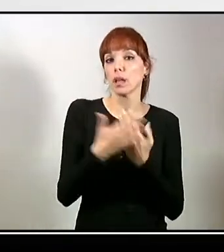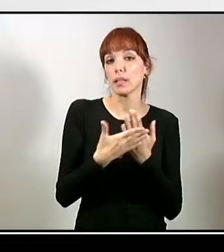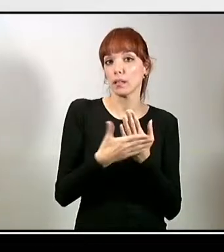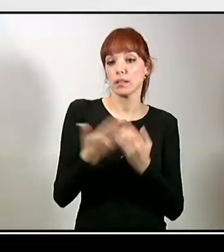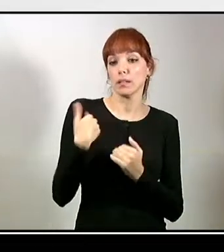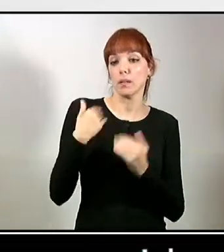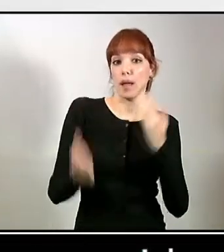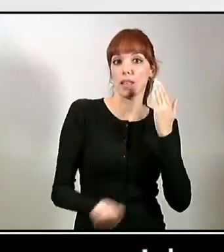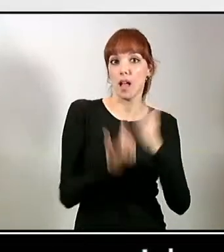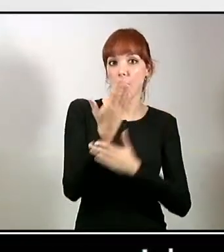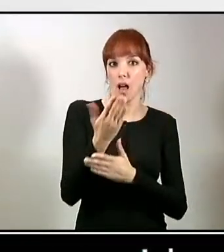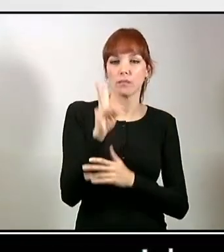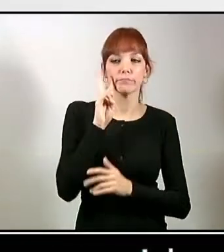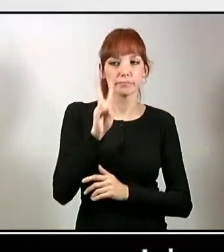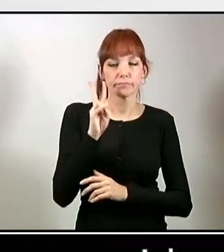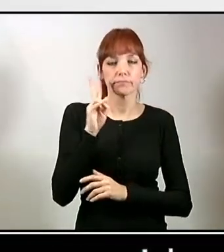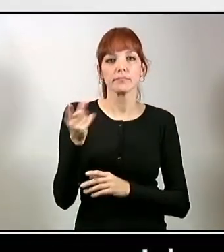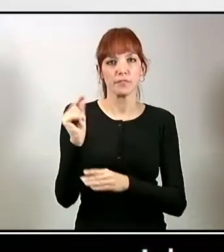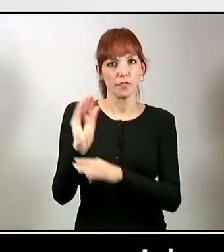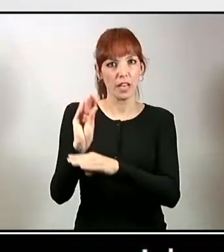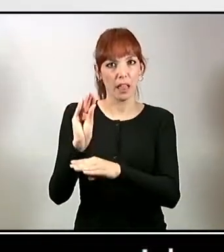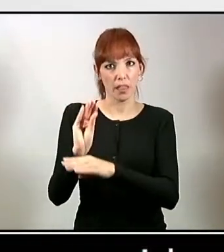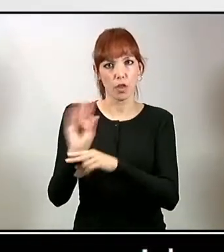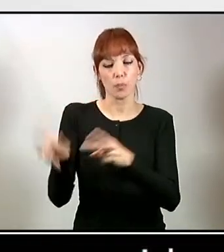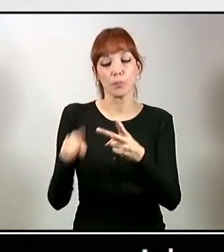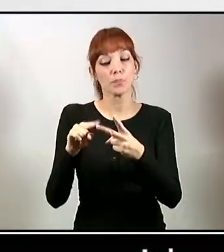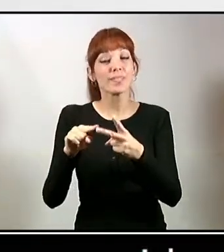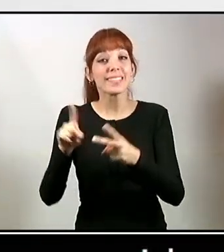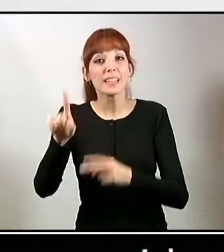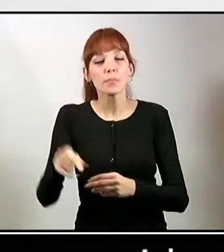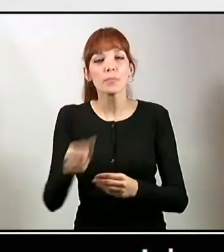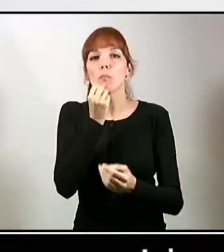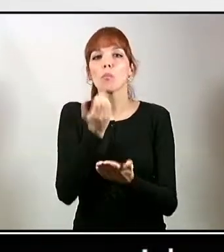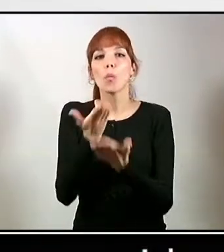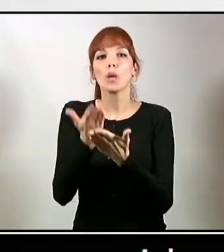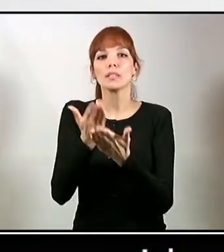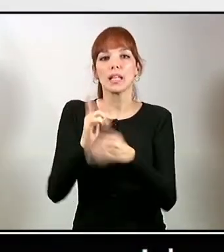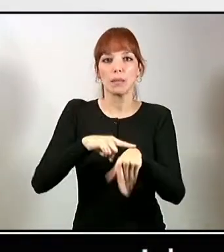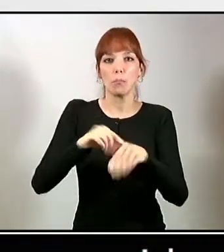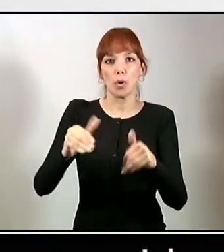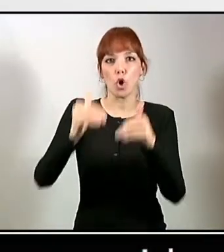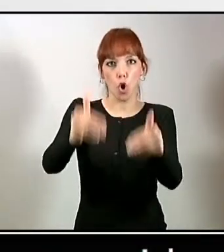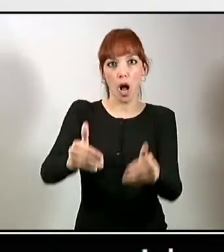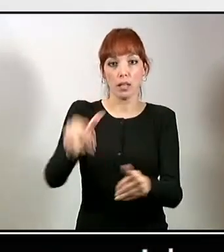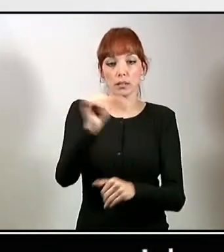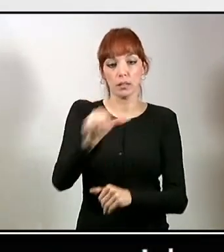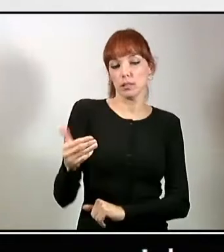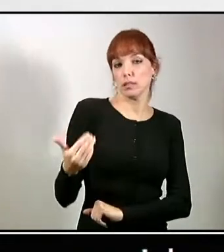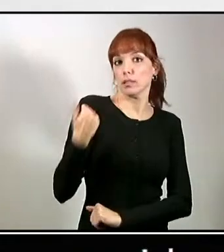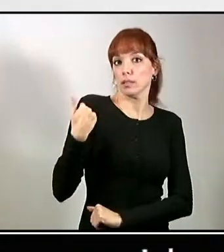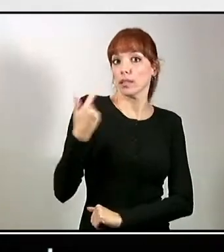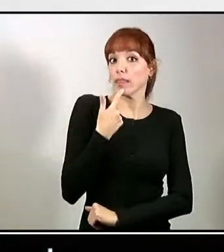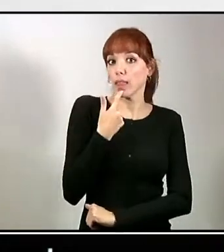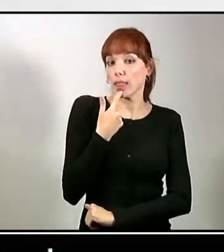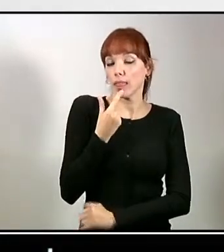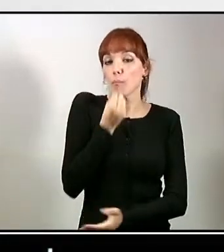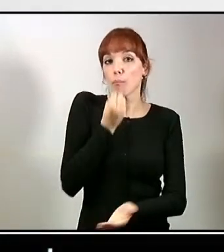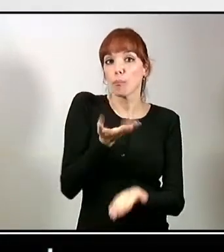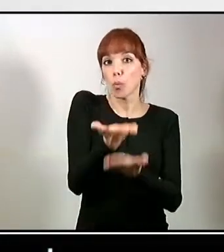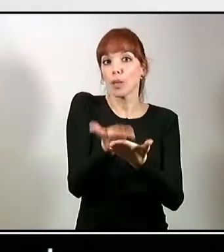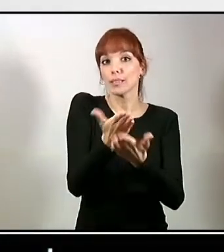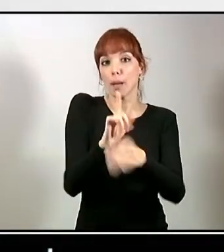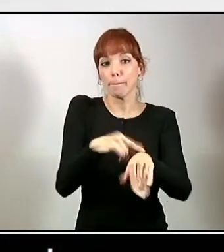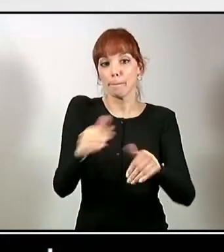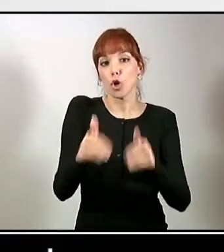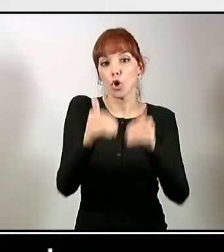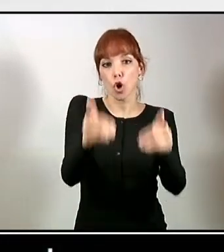mañana y por otro lado está la propuesta de prórroga. Como dije la semana pasada, la propuesta de prórroga está en